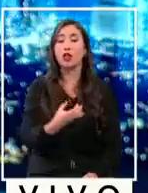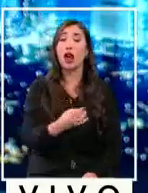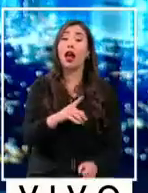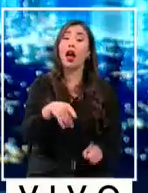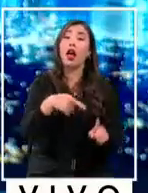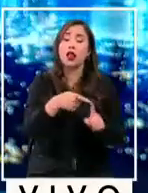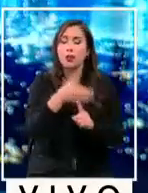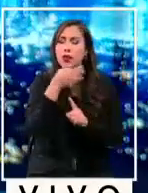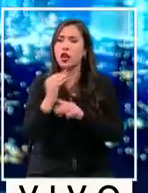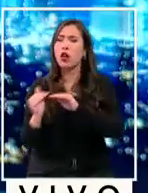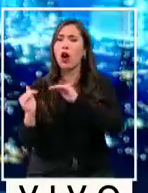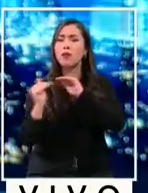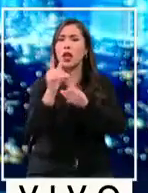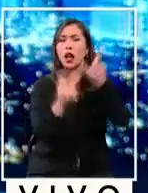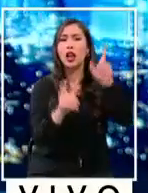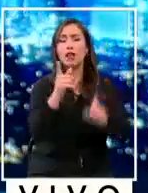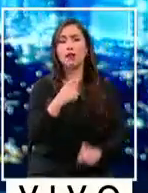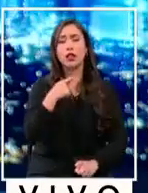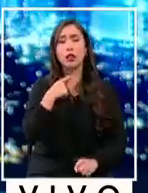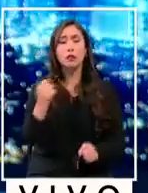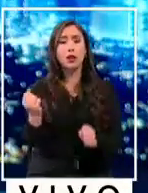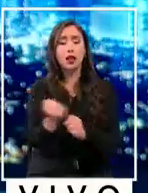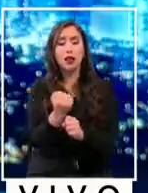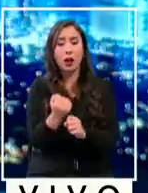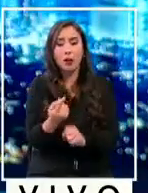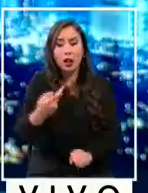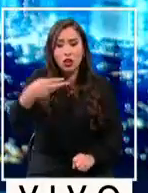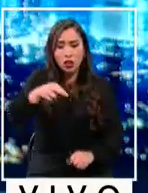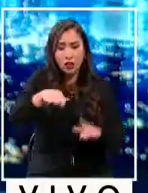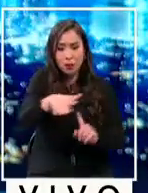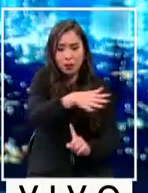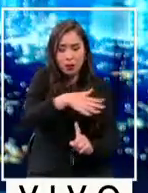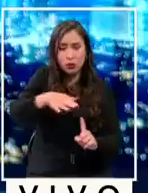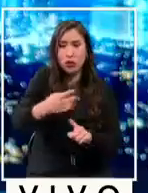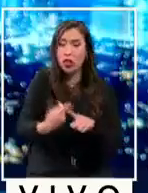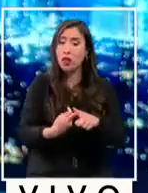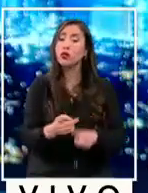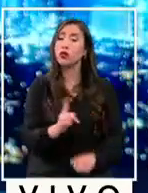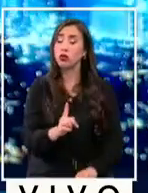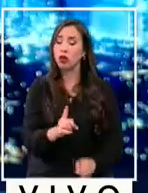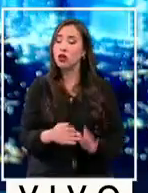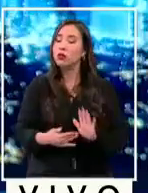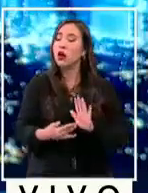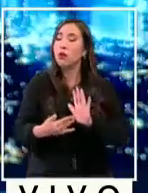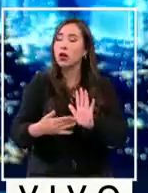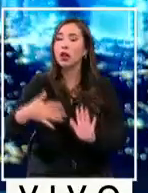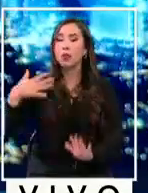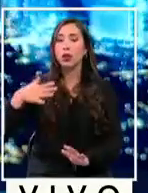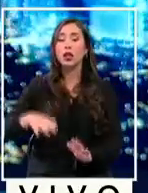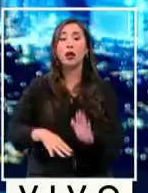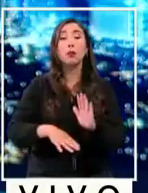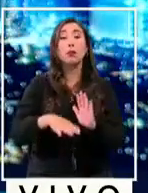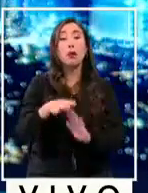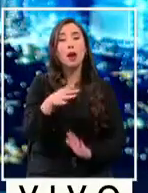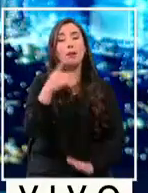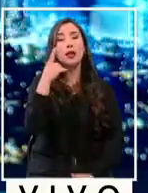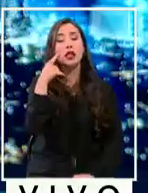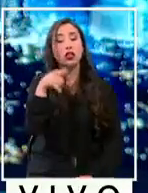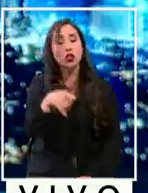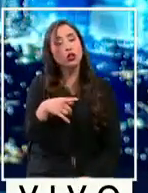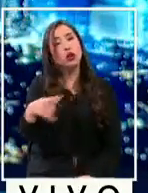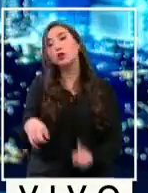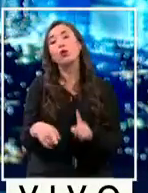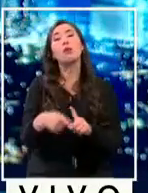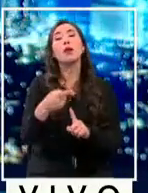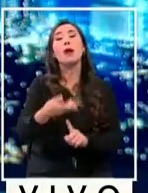a apoyar a las víctimas y trabajar para que no se repitan estos abusos. Es un gesto importante, sobre todo considerando que lo hizo en su